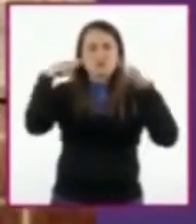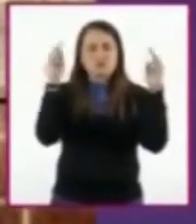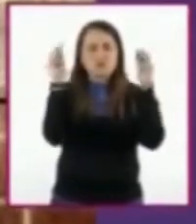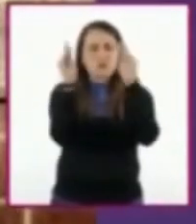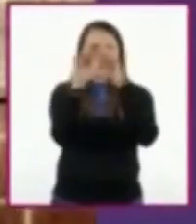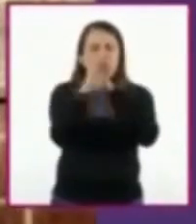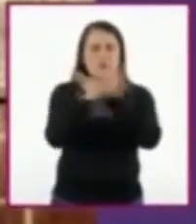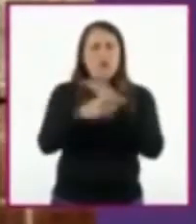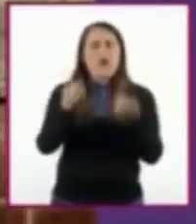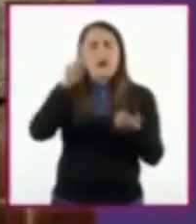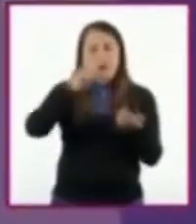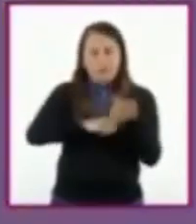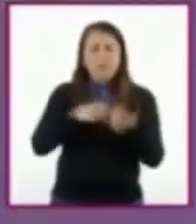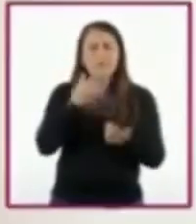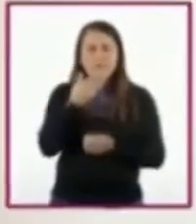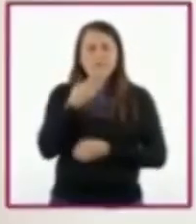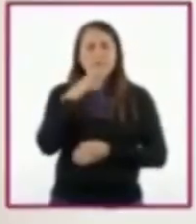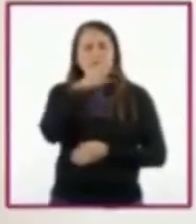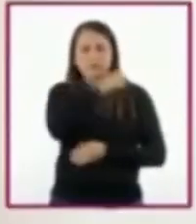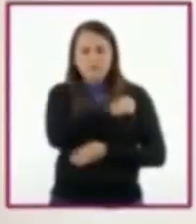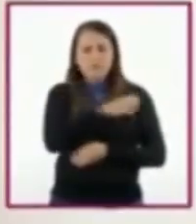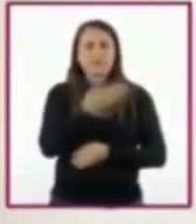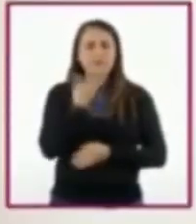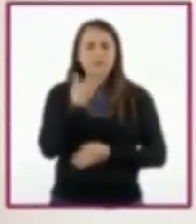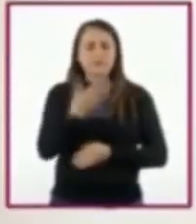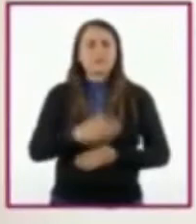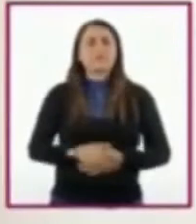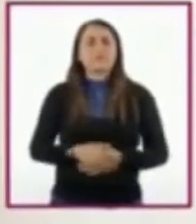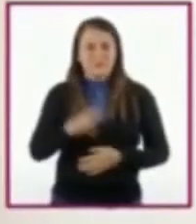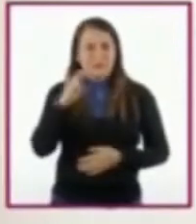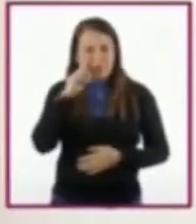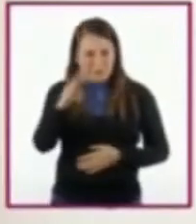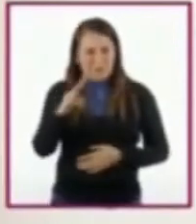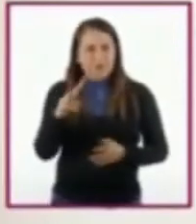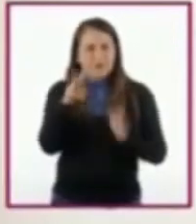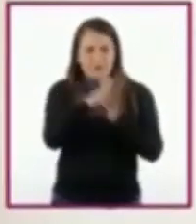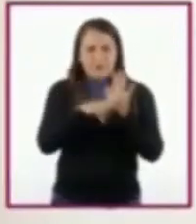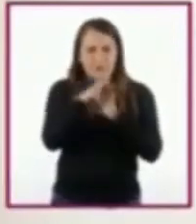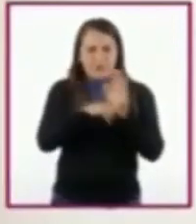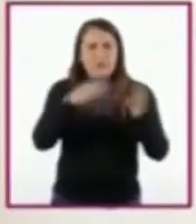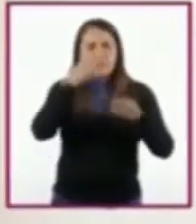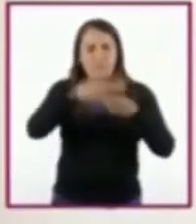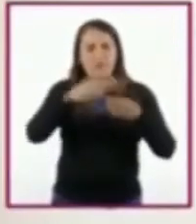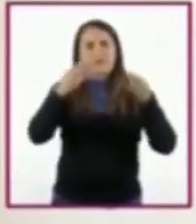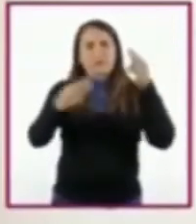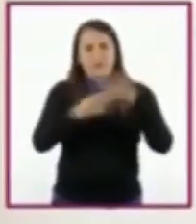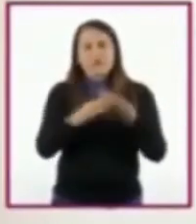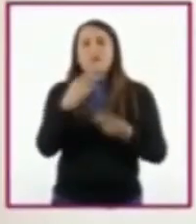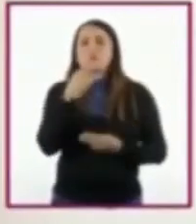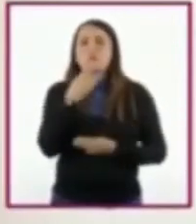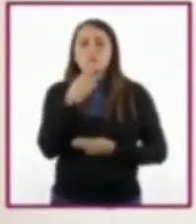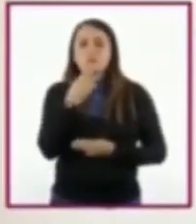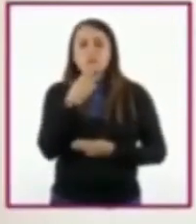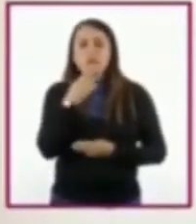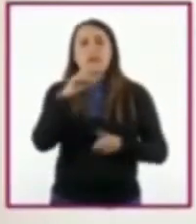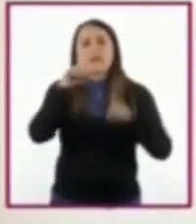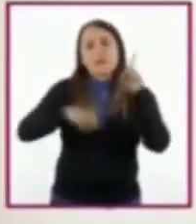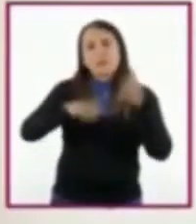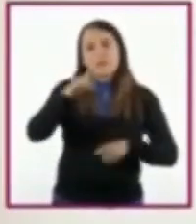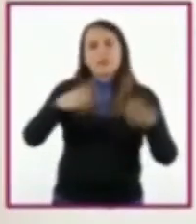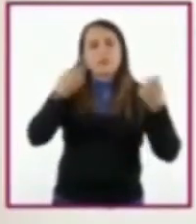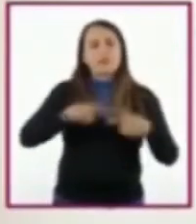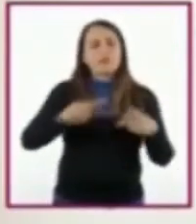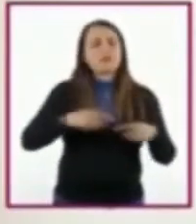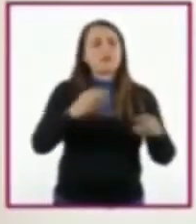adecuada ventilación. Como vieron en el video, el uso de los materiales está ligado a la forma de vida de las